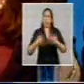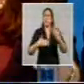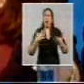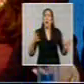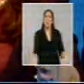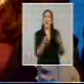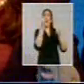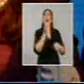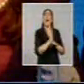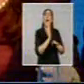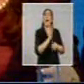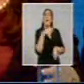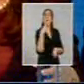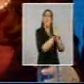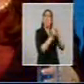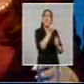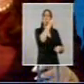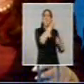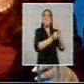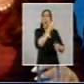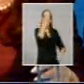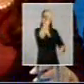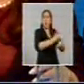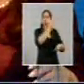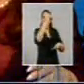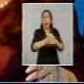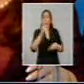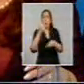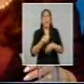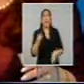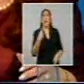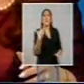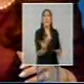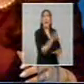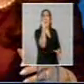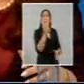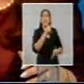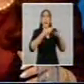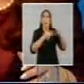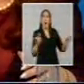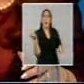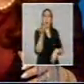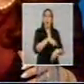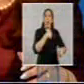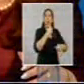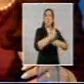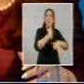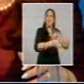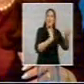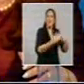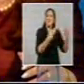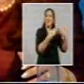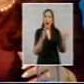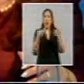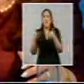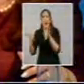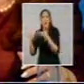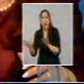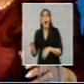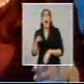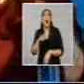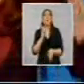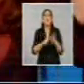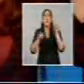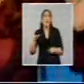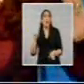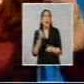fábricas que se habían cerrado, esos obreros que habían tomado muchas fábricas para no perder las fuentes de